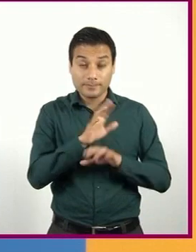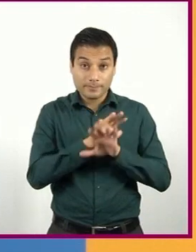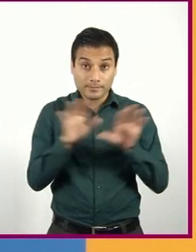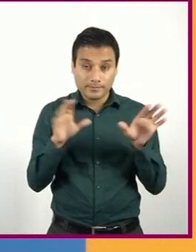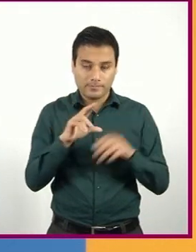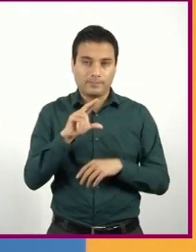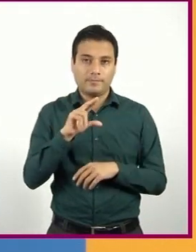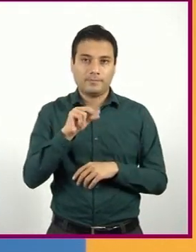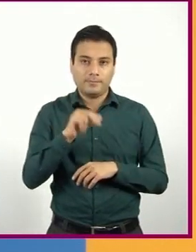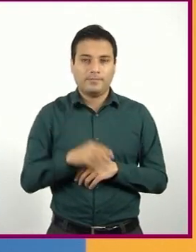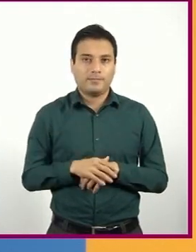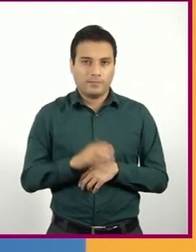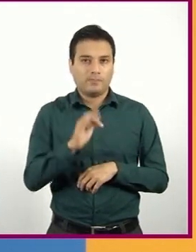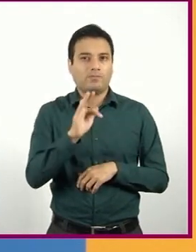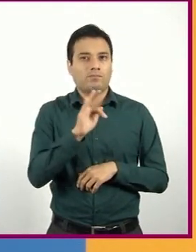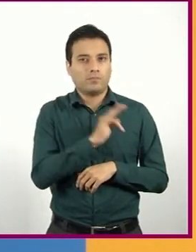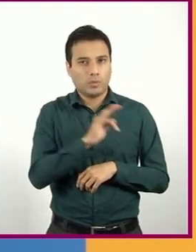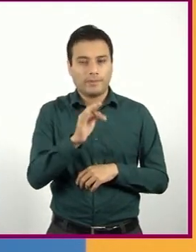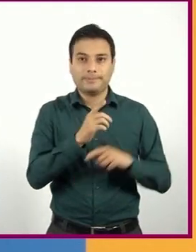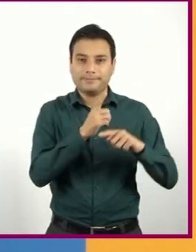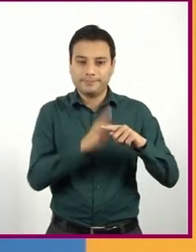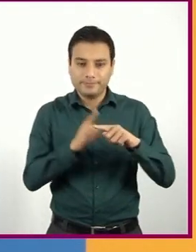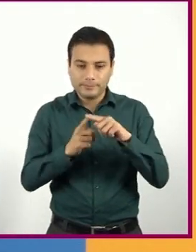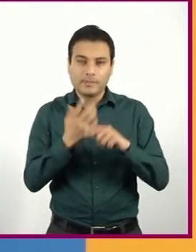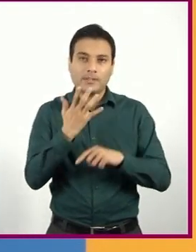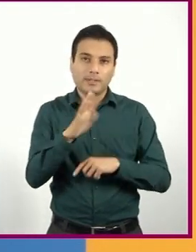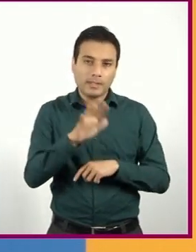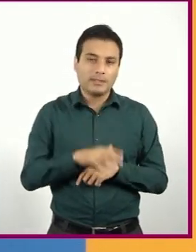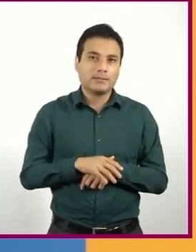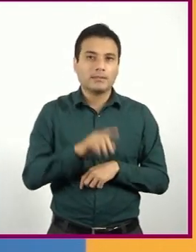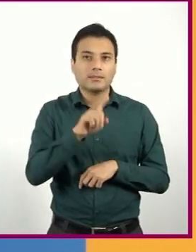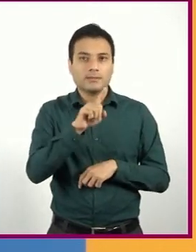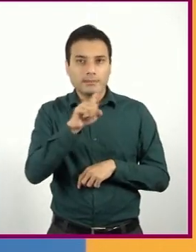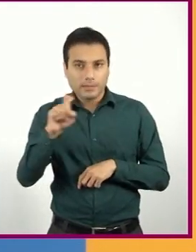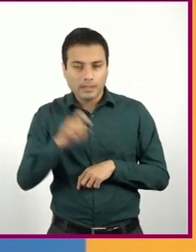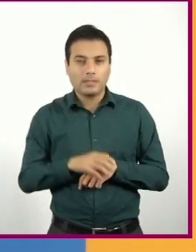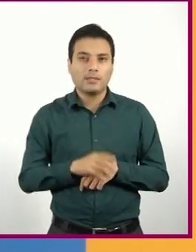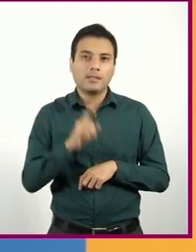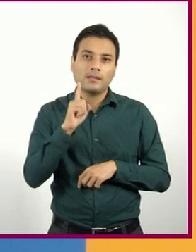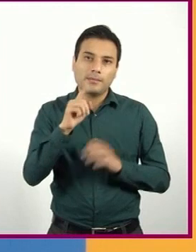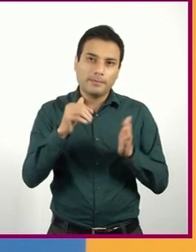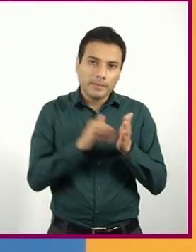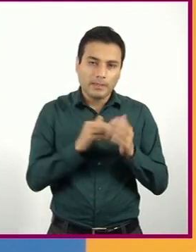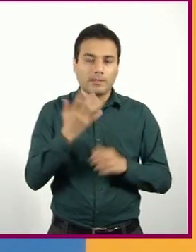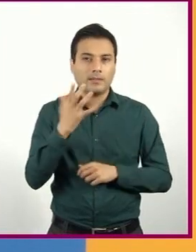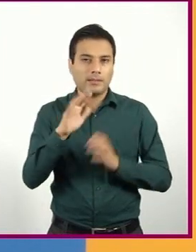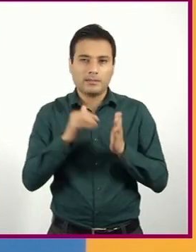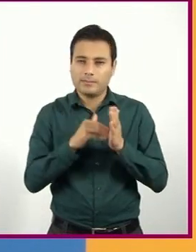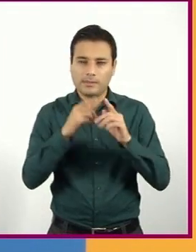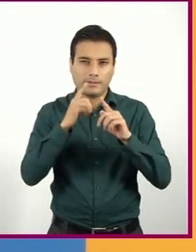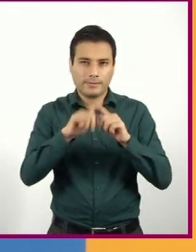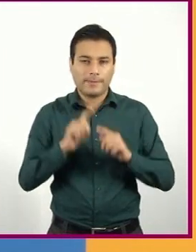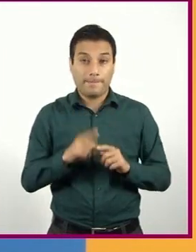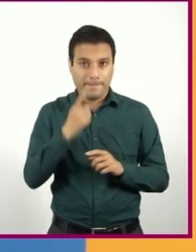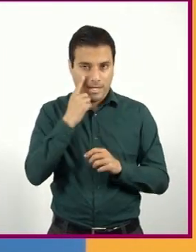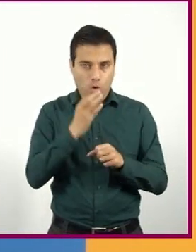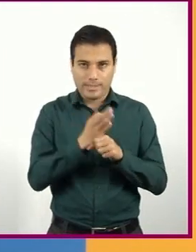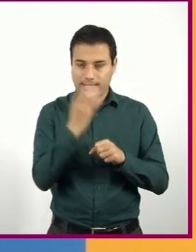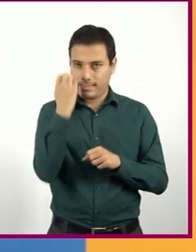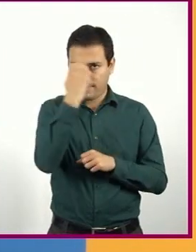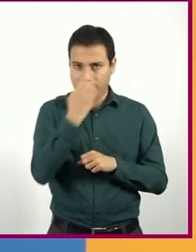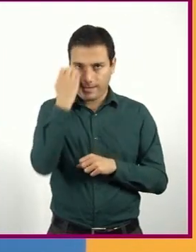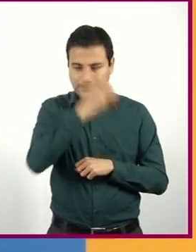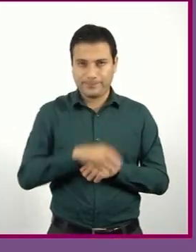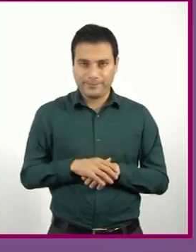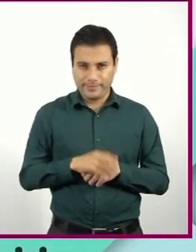segmento pudo dividirse en 100, 1000, 10,000, etc. Y así podríamos seguir. Revisemos ahora la